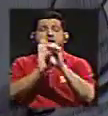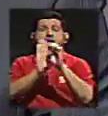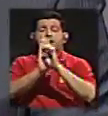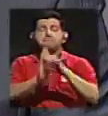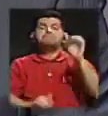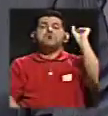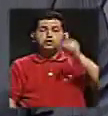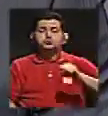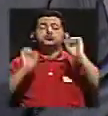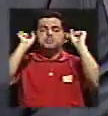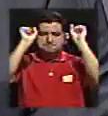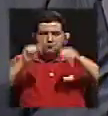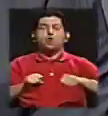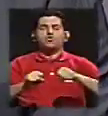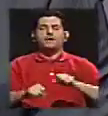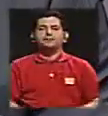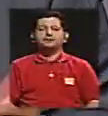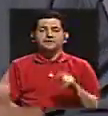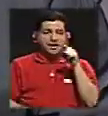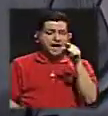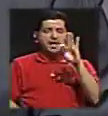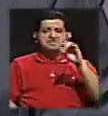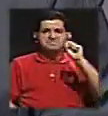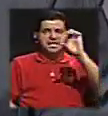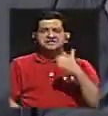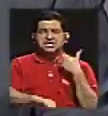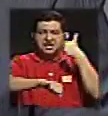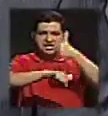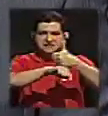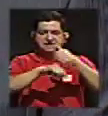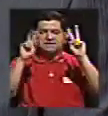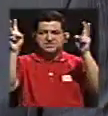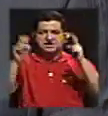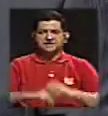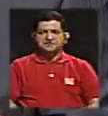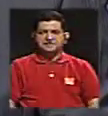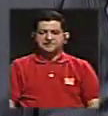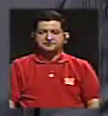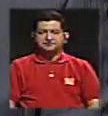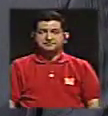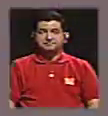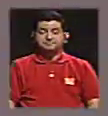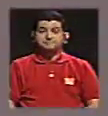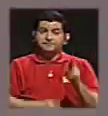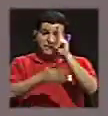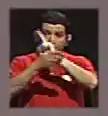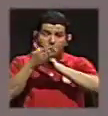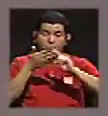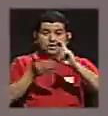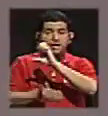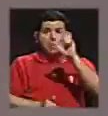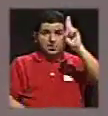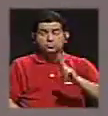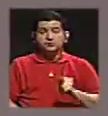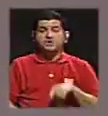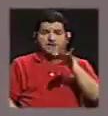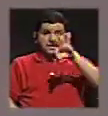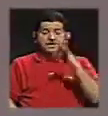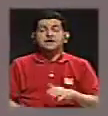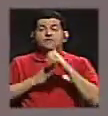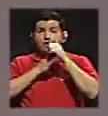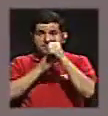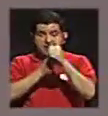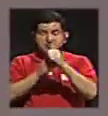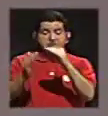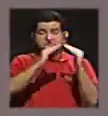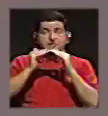de que sí se puede hacer lo que el tribunal está planteando en esa materia bueno la universidad de Costa Rica coloca como como vanguardia